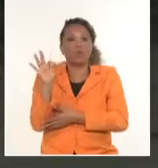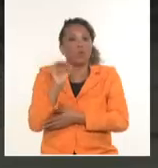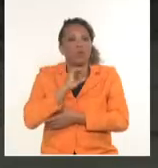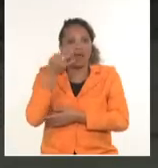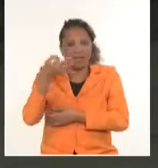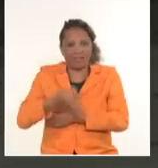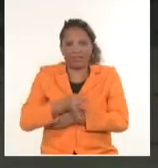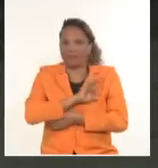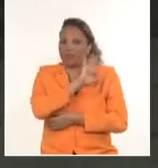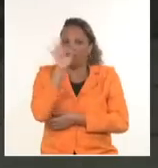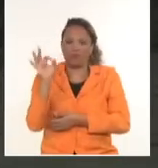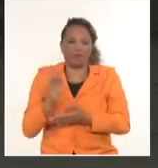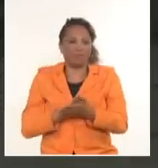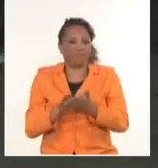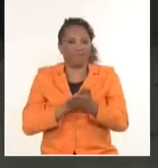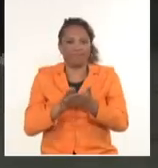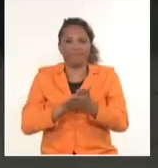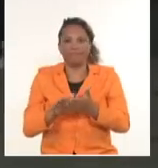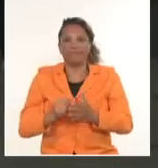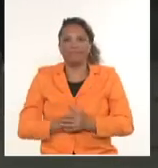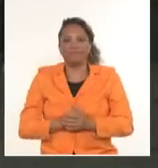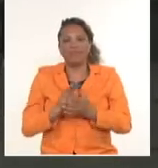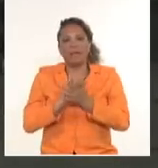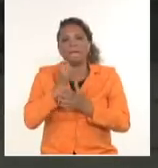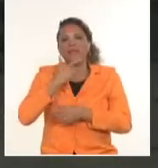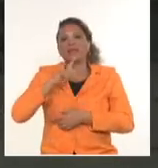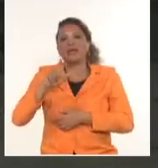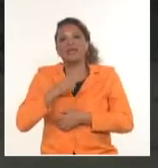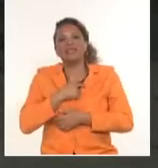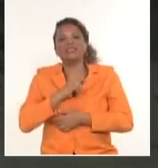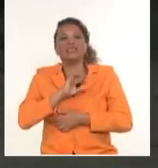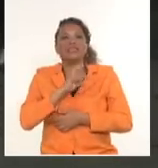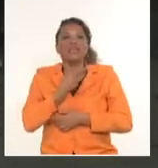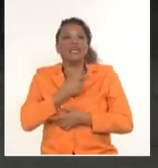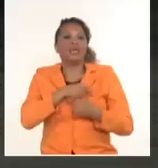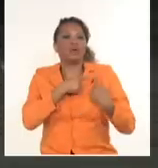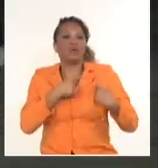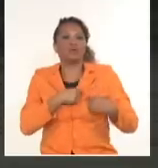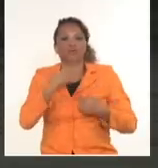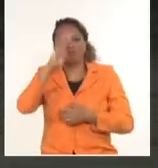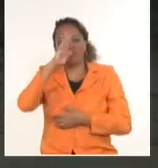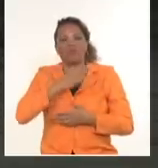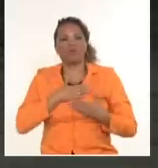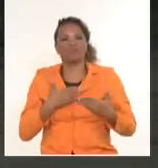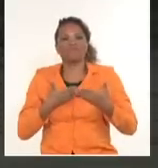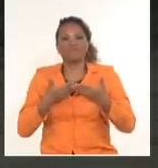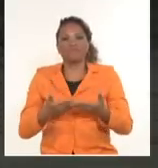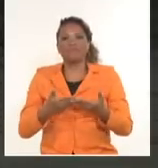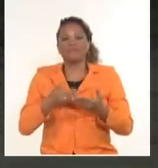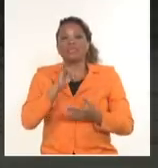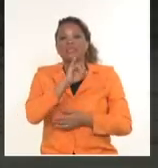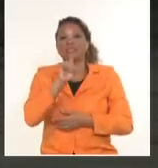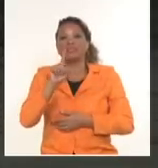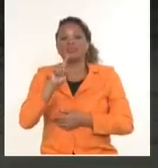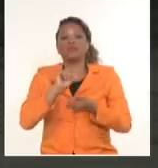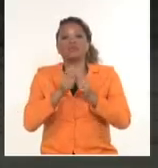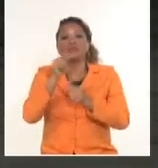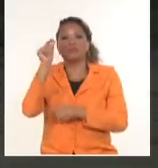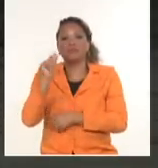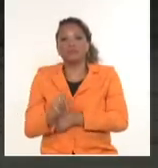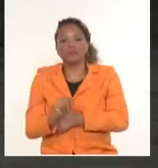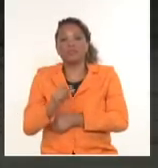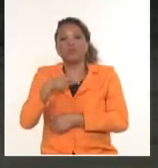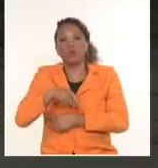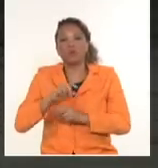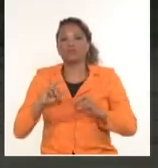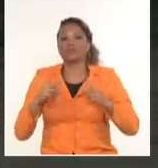bueno, creo que Mijaíl, ya lo decía, se ha robado el corazón de todos los cubanos, pero también esta delegación, reitero, de solo 61 atletas que hoy